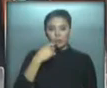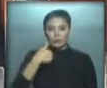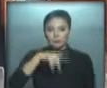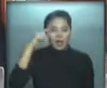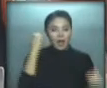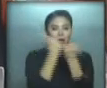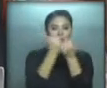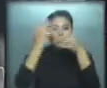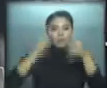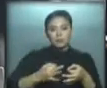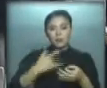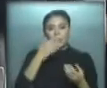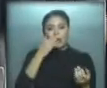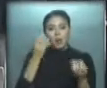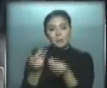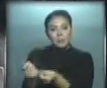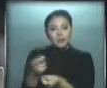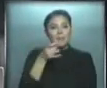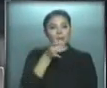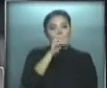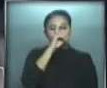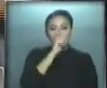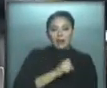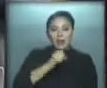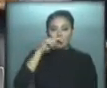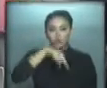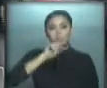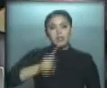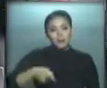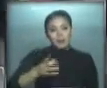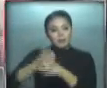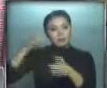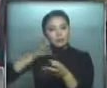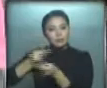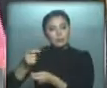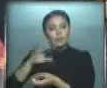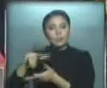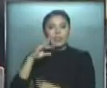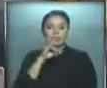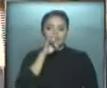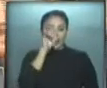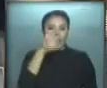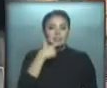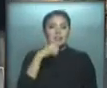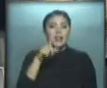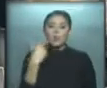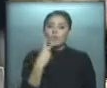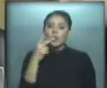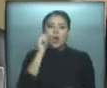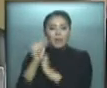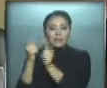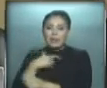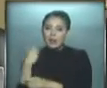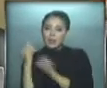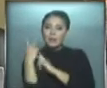el acuerdo de compra del Belgrano Sur, como así también la adquisición del material rodante diésel, y que ambas empresas tienen expectativas de ir a